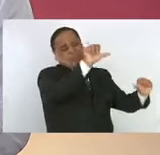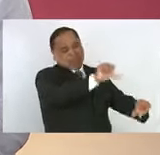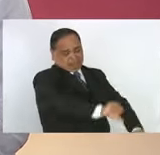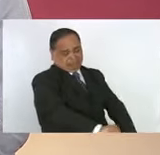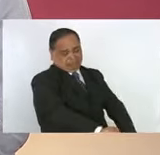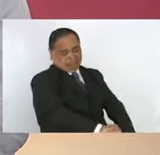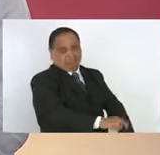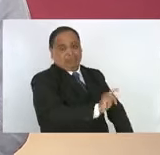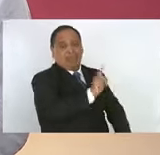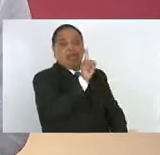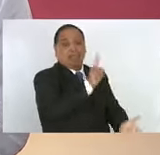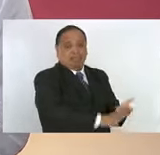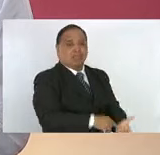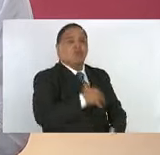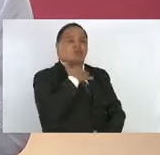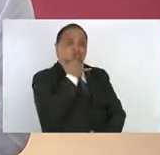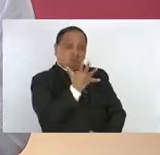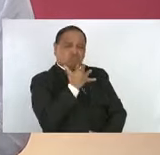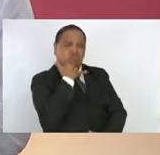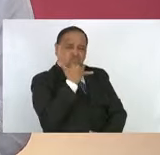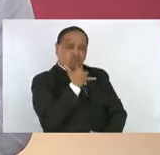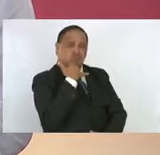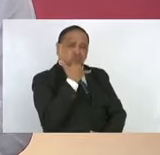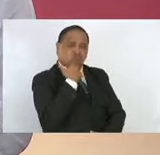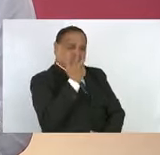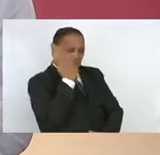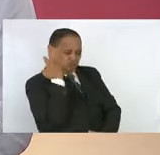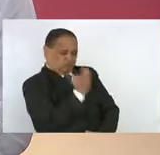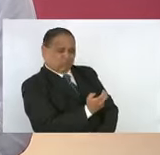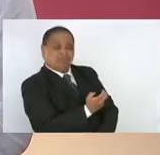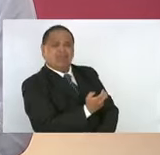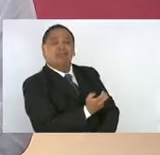La corrupción produjo